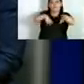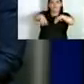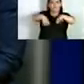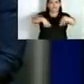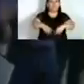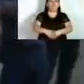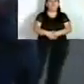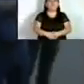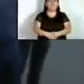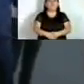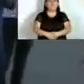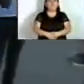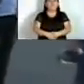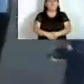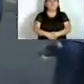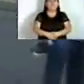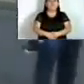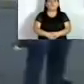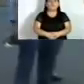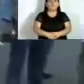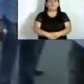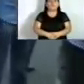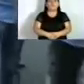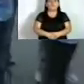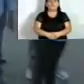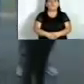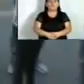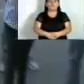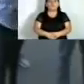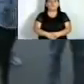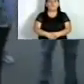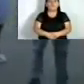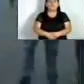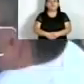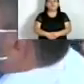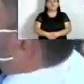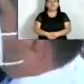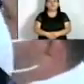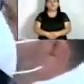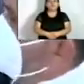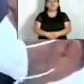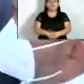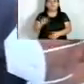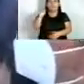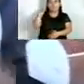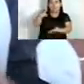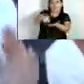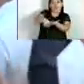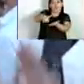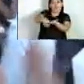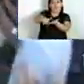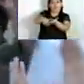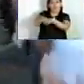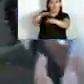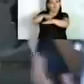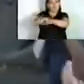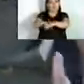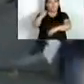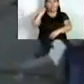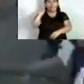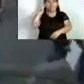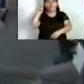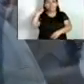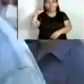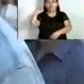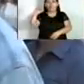A Hasta la alcaldía de Nueva Concepción llegó el candidato